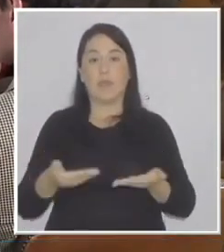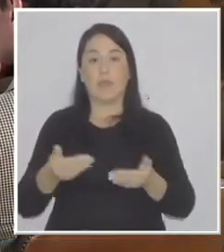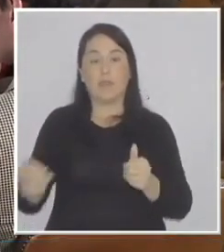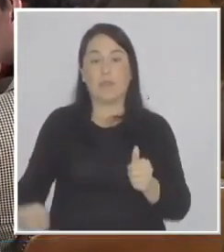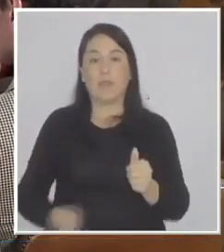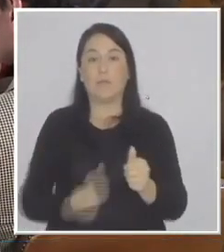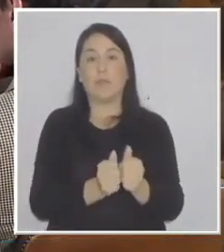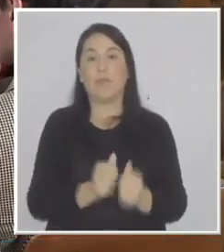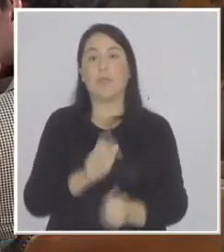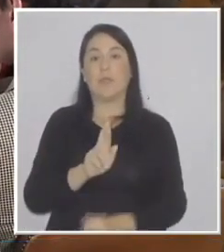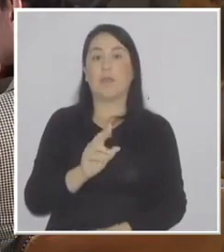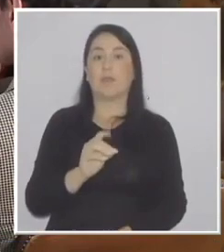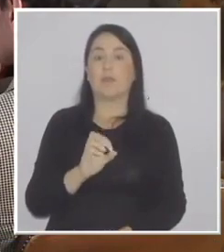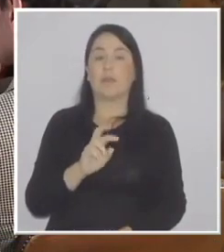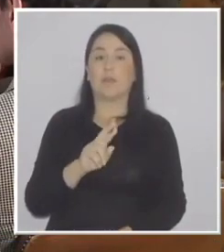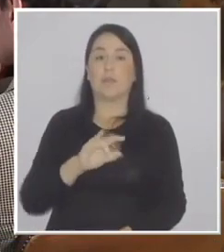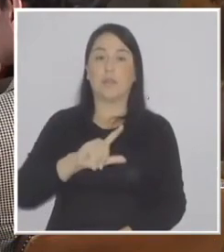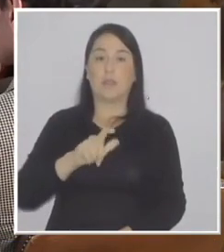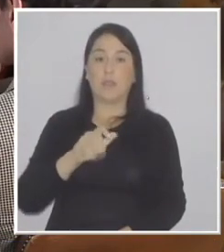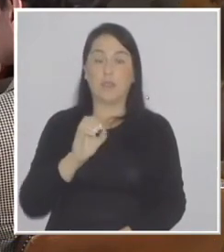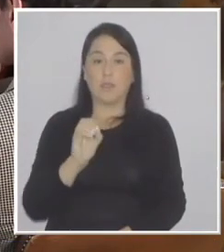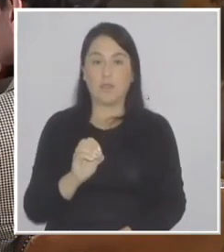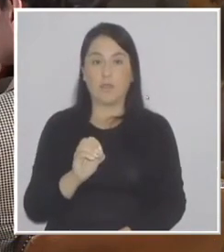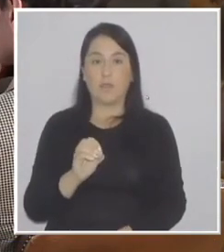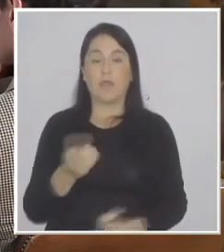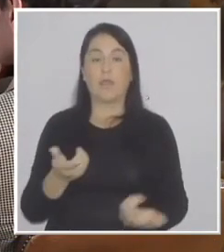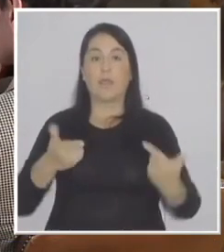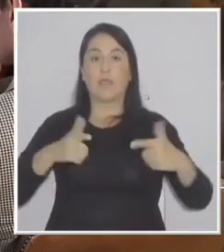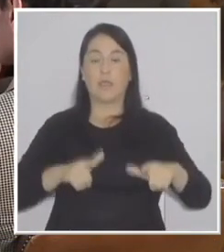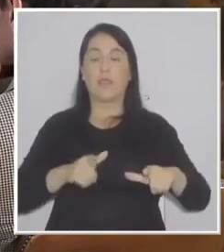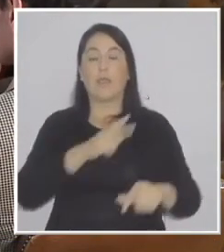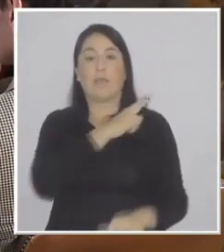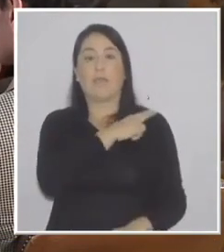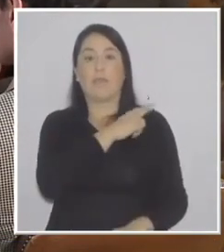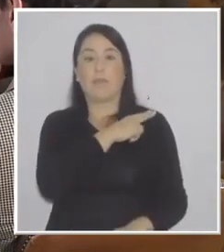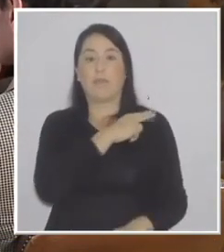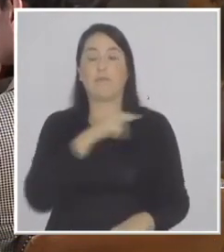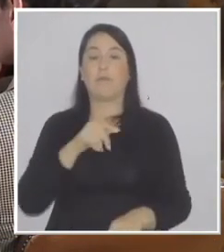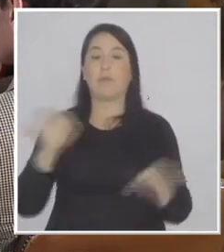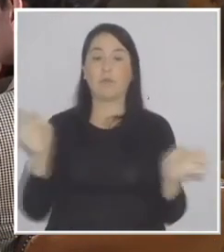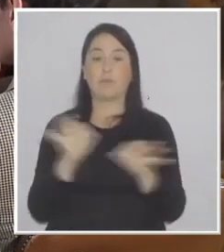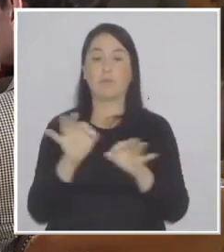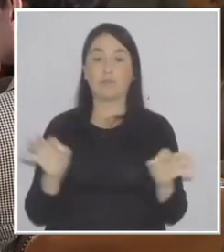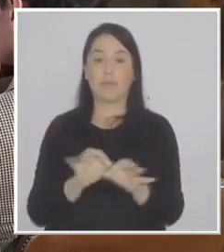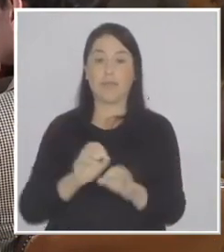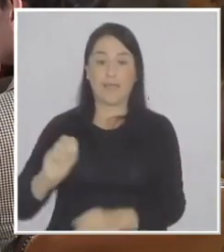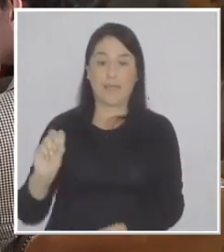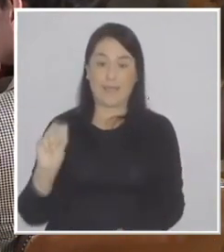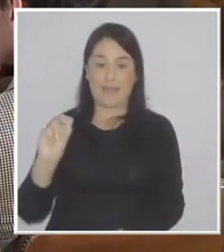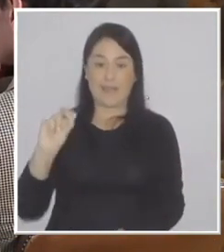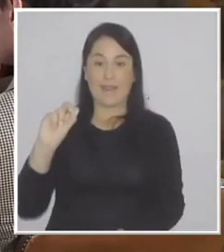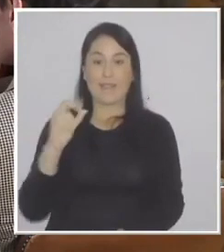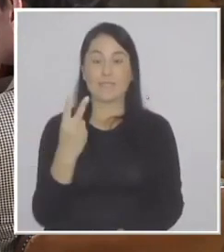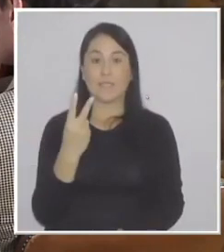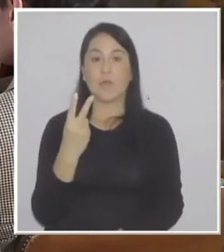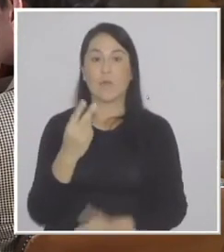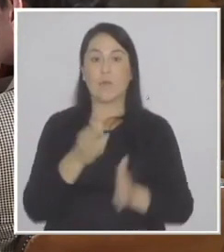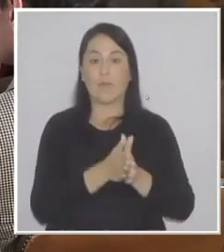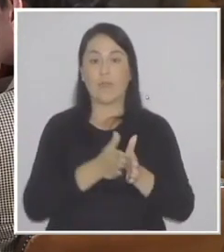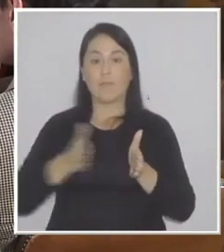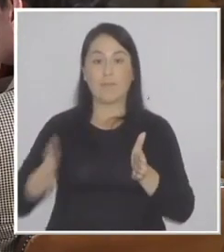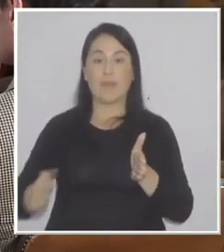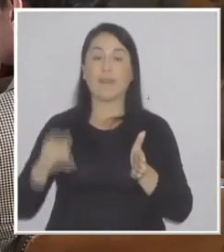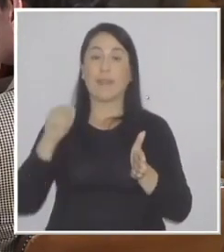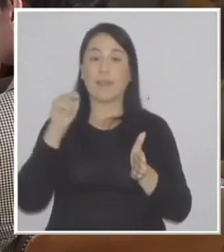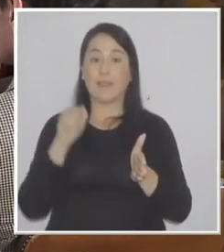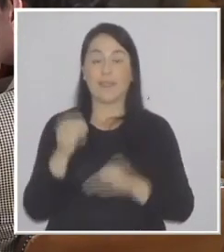del Departamento de Servicios Legislativos, quien va a intervenir en la segunda parte de esta exposición. Y es para